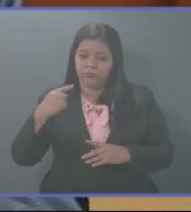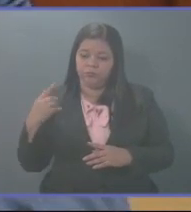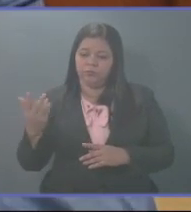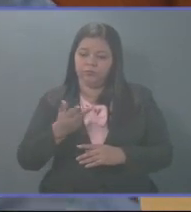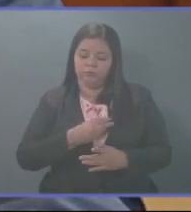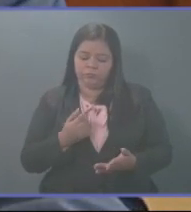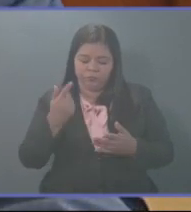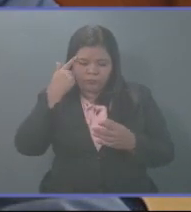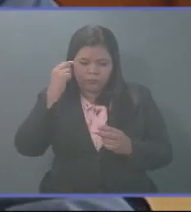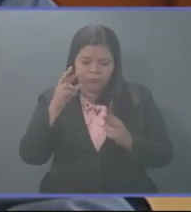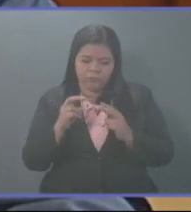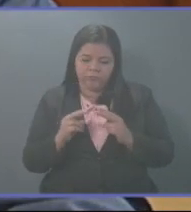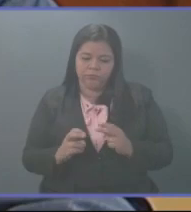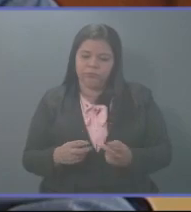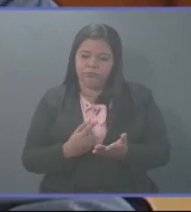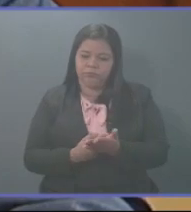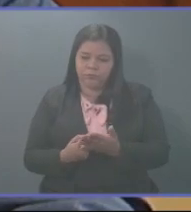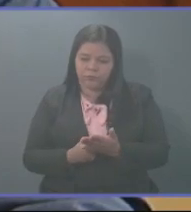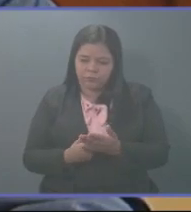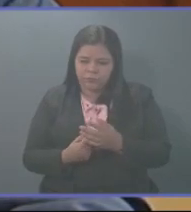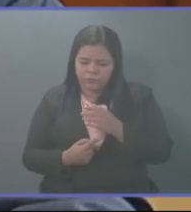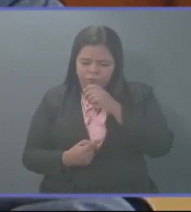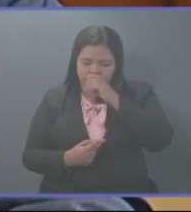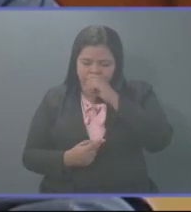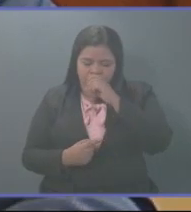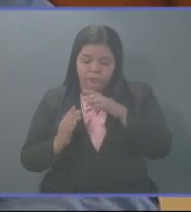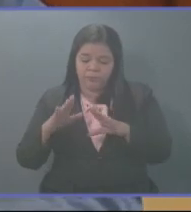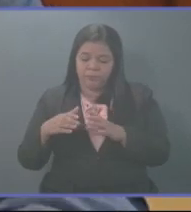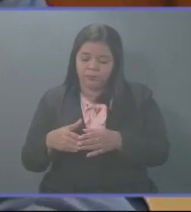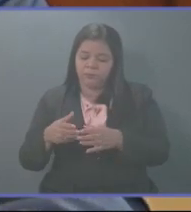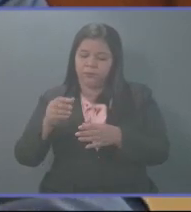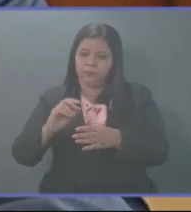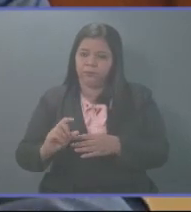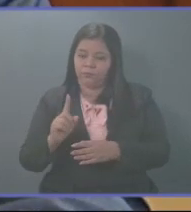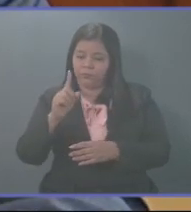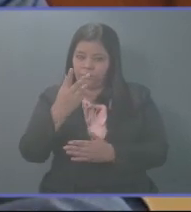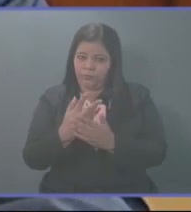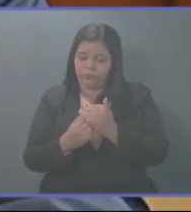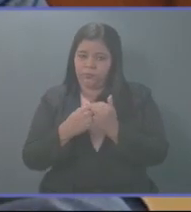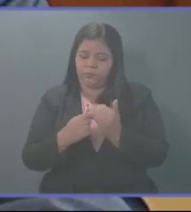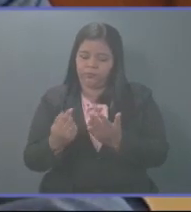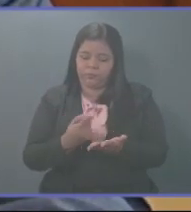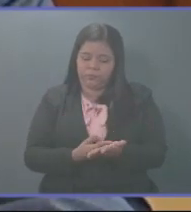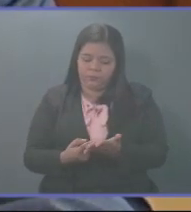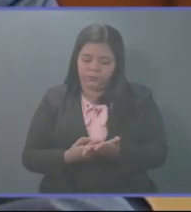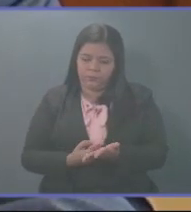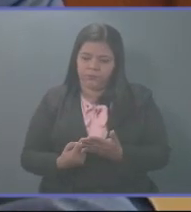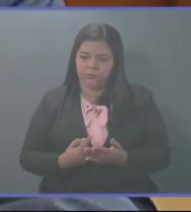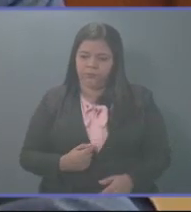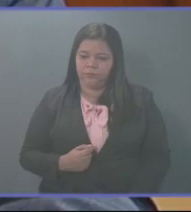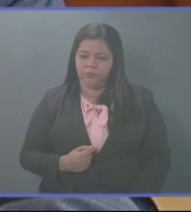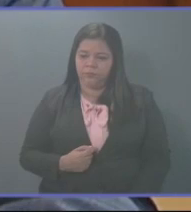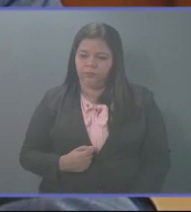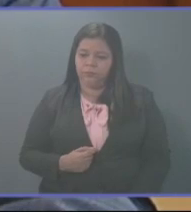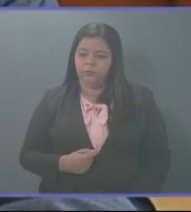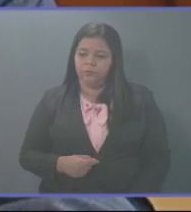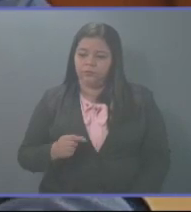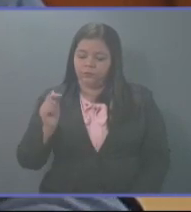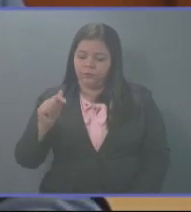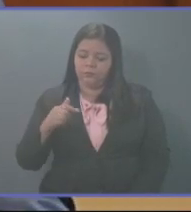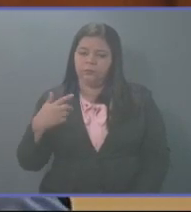las propuestas y presentar a la comisión un solo producto para su consideración, para lo cual